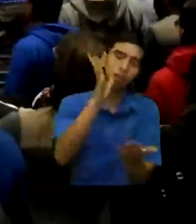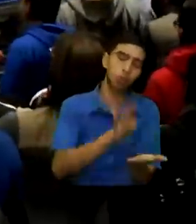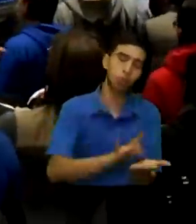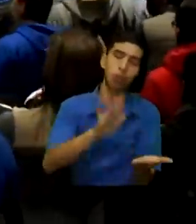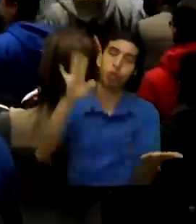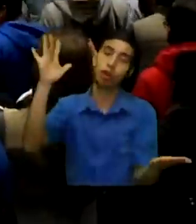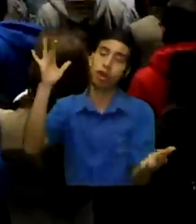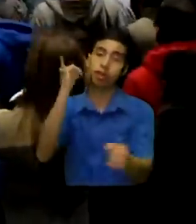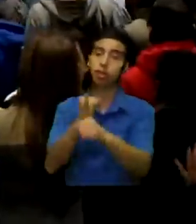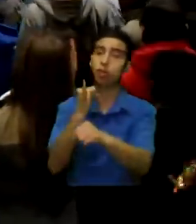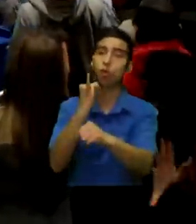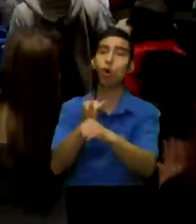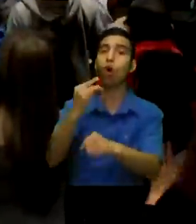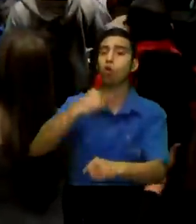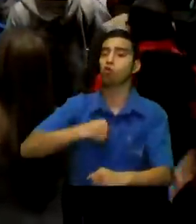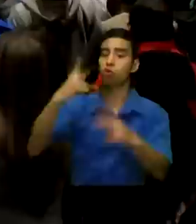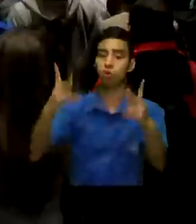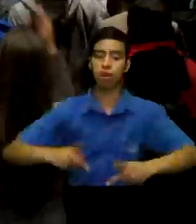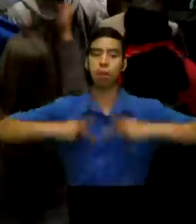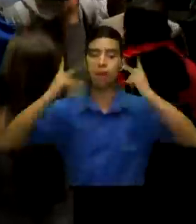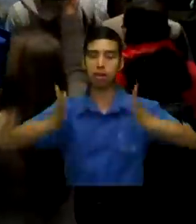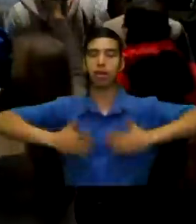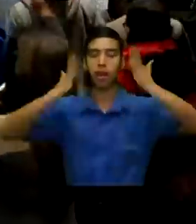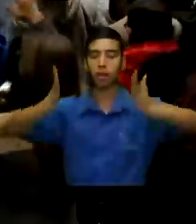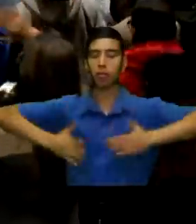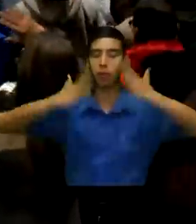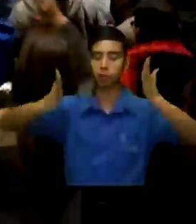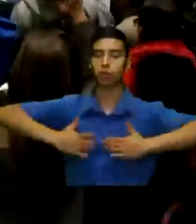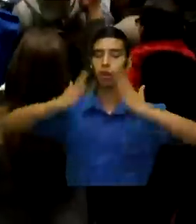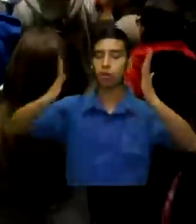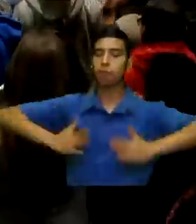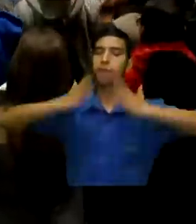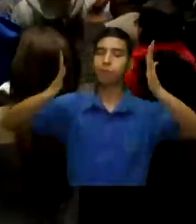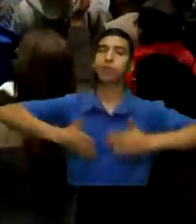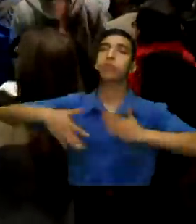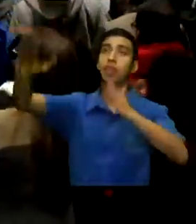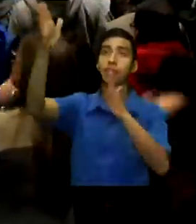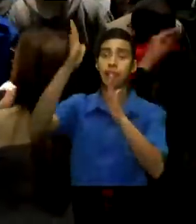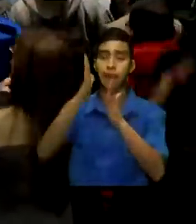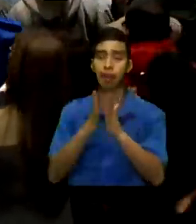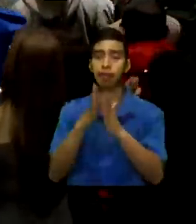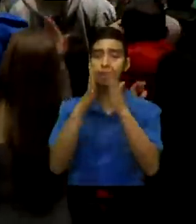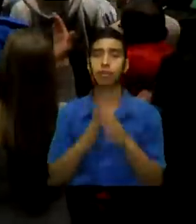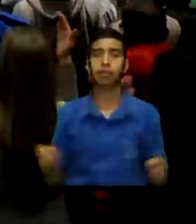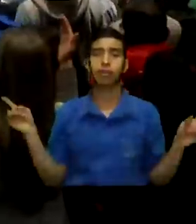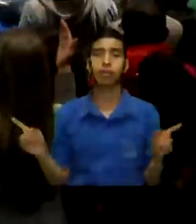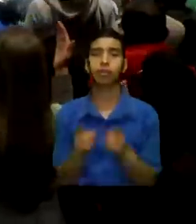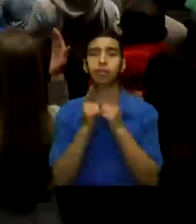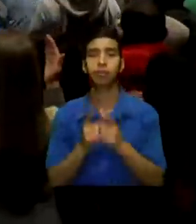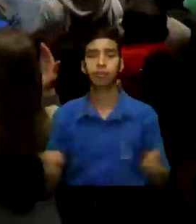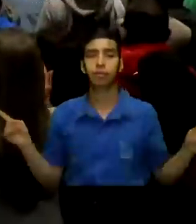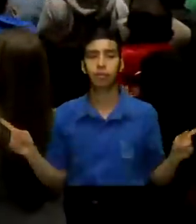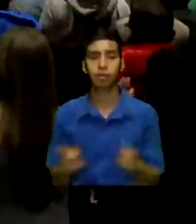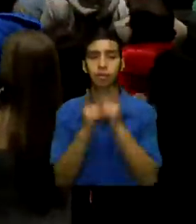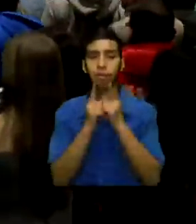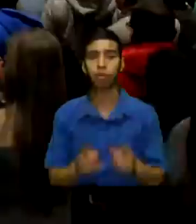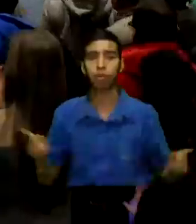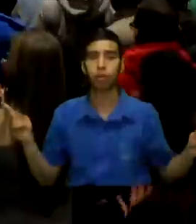abrazaría tu gloria, Señor? Voy a perder la compostura delante de ti.